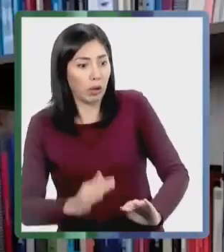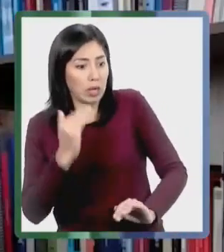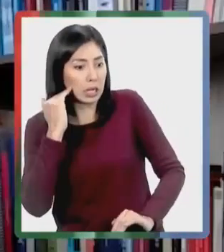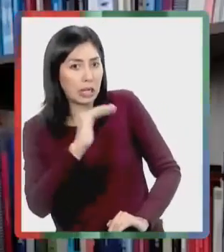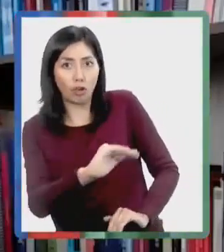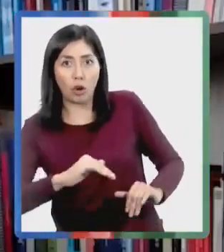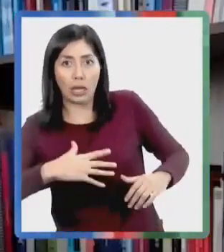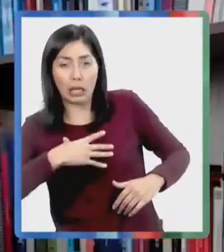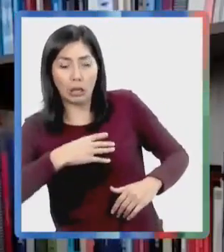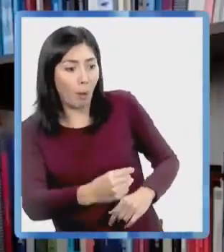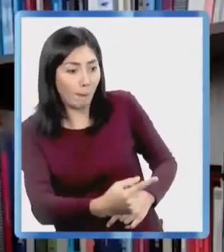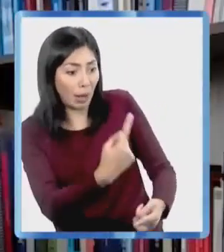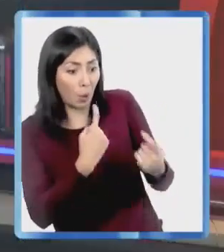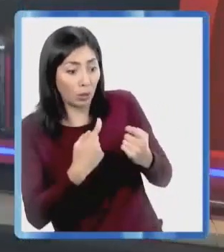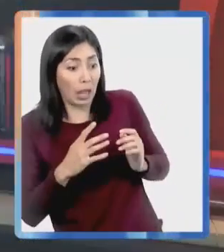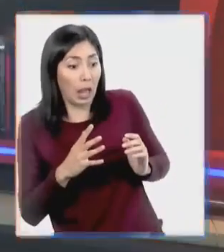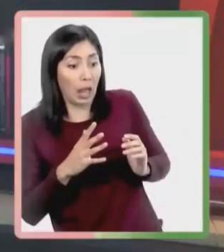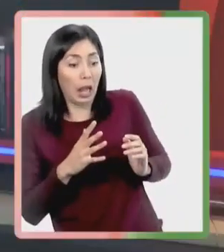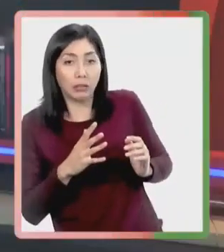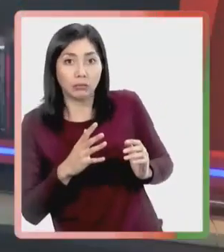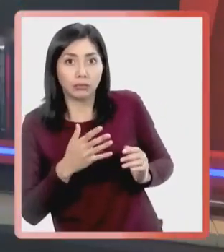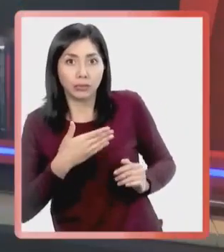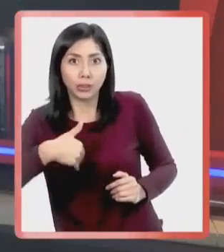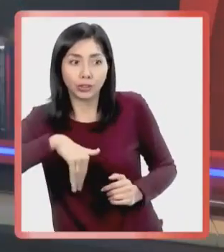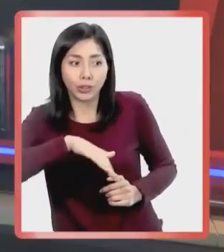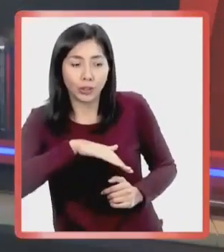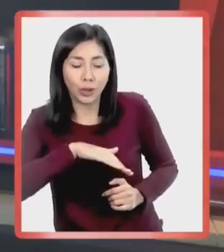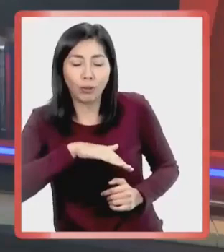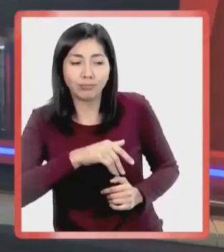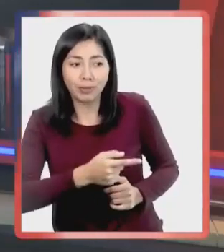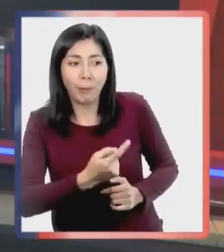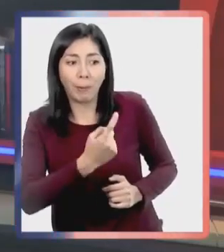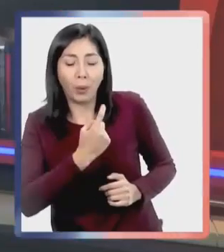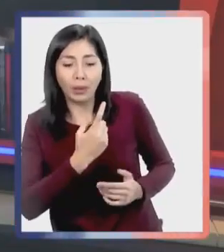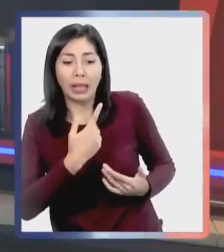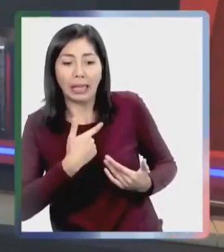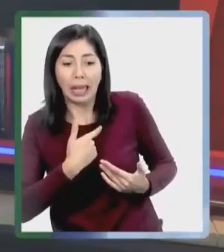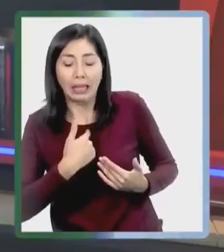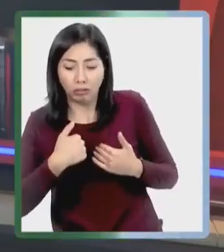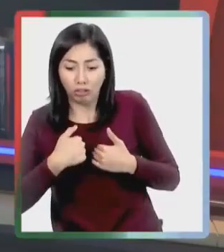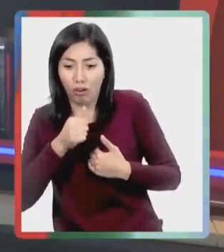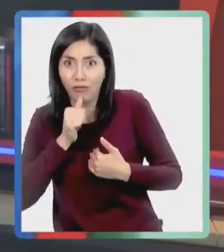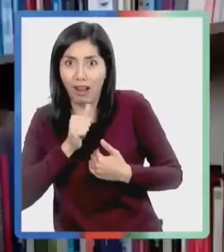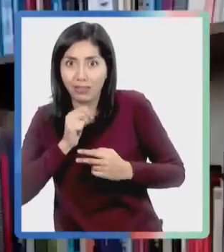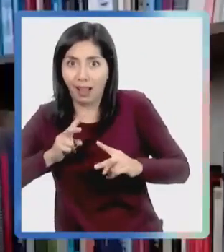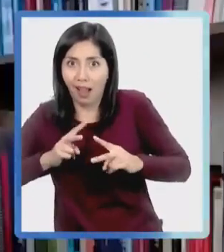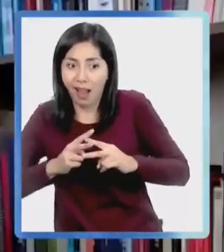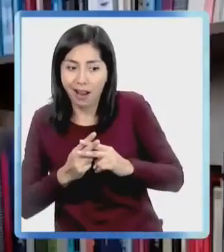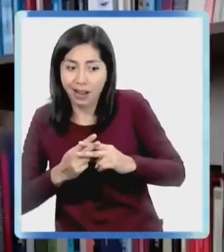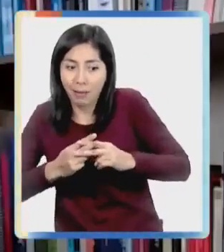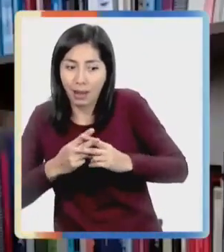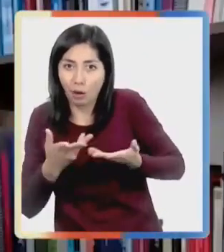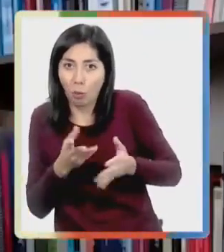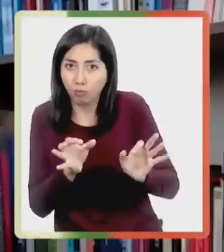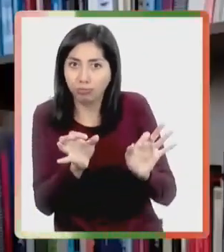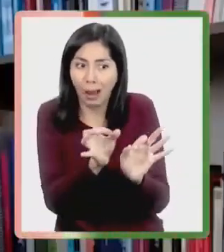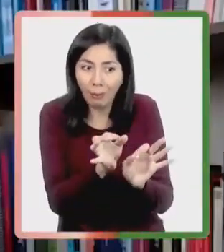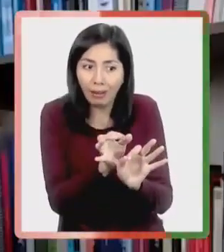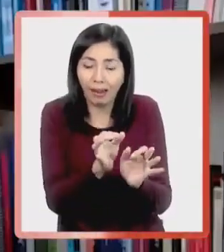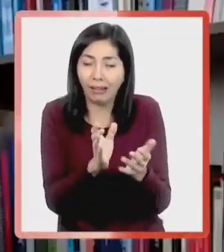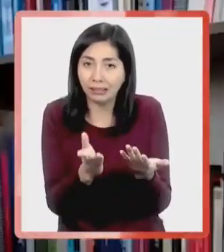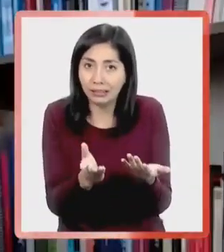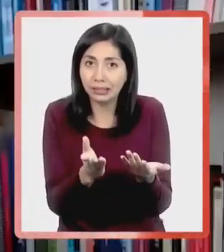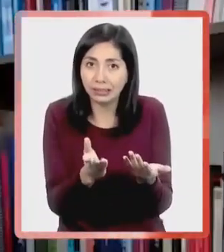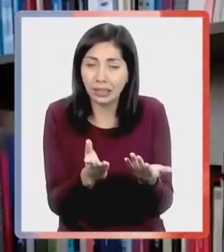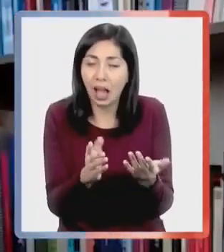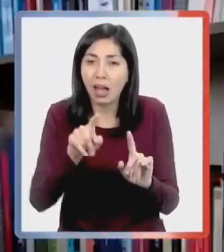hijas y nos hacen una pregunta y a nosotros tenemos que sumarle a toda la falta de herramientas que tenemos, el llevar además